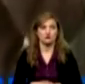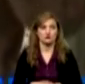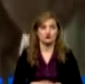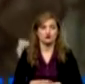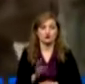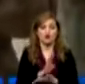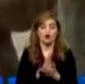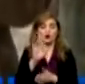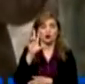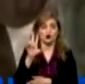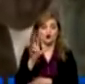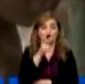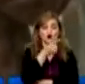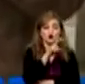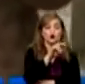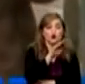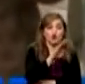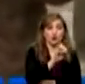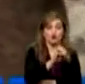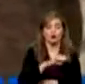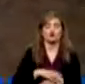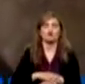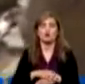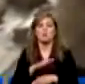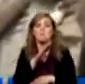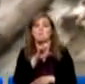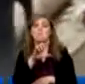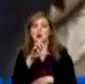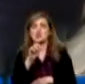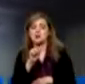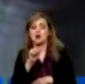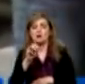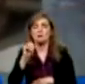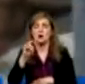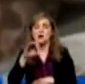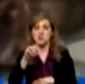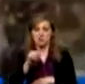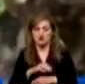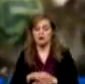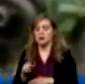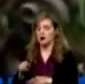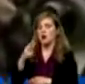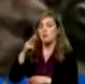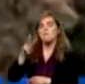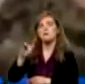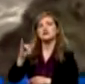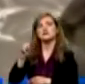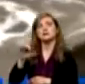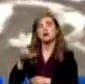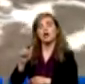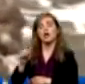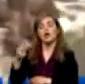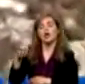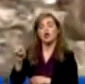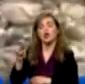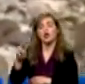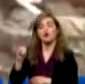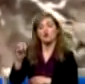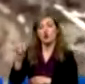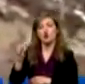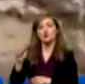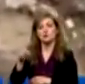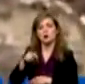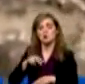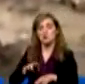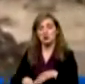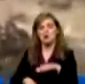barrios, El Guabo, La Bella María y Vista Hermosa, que pasan por aquí niños y personas mayores.